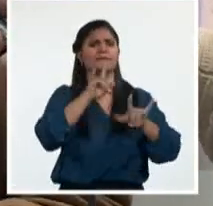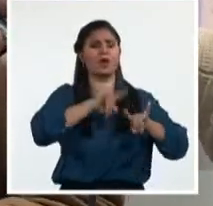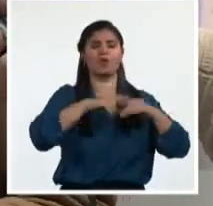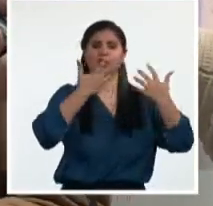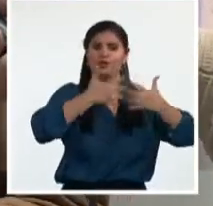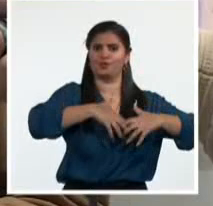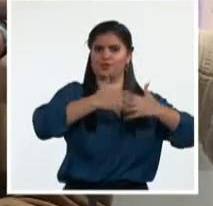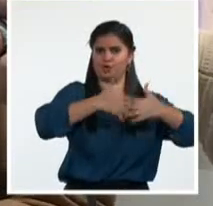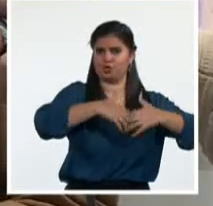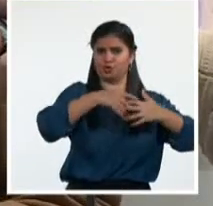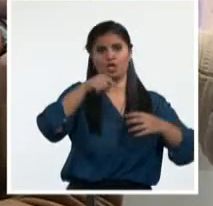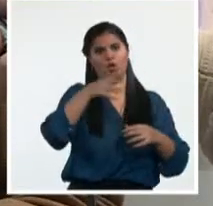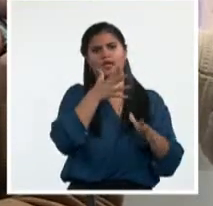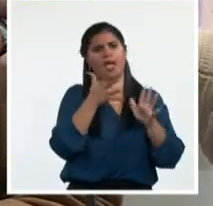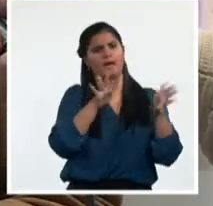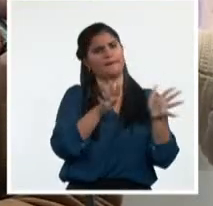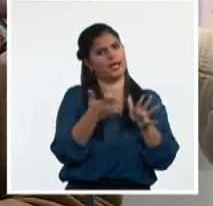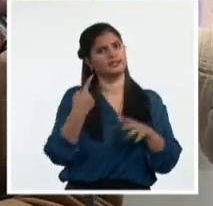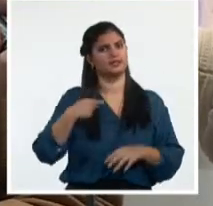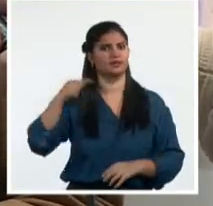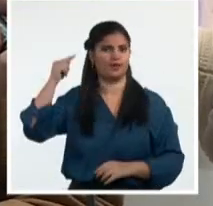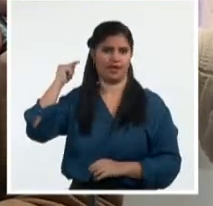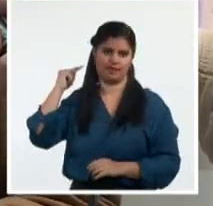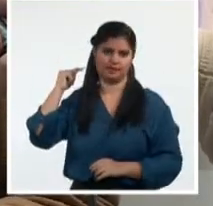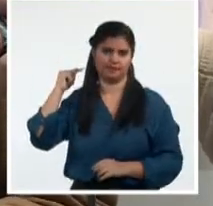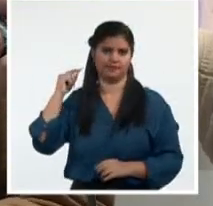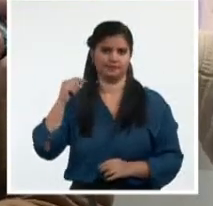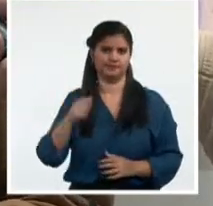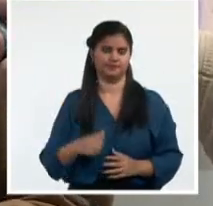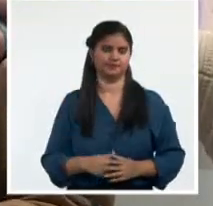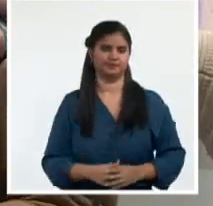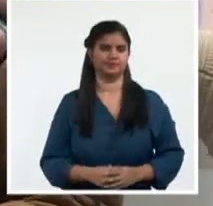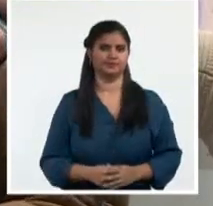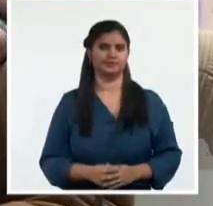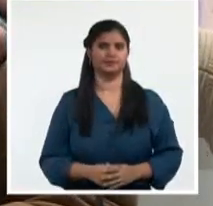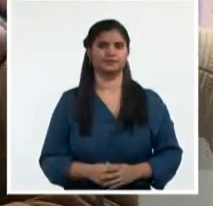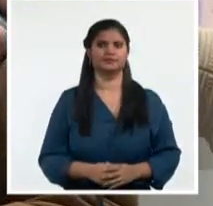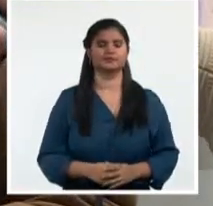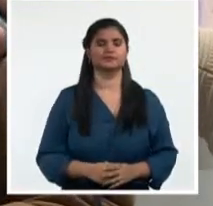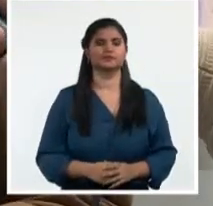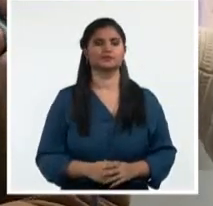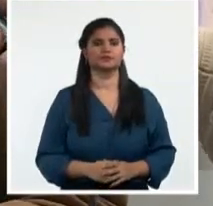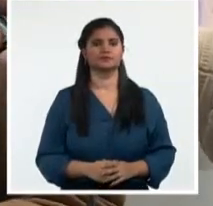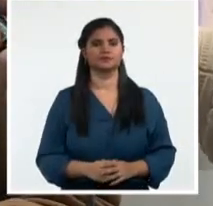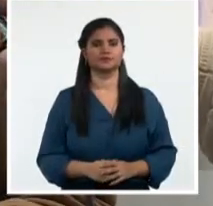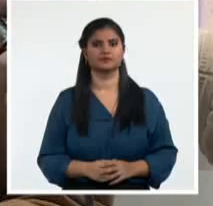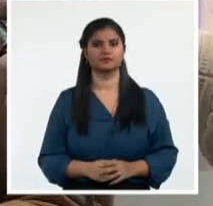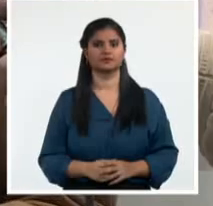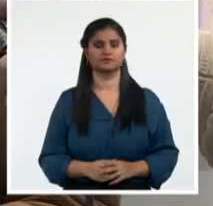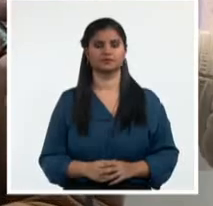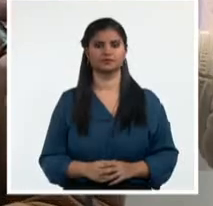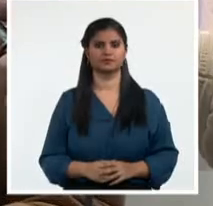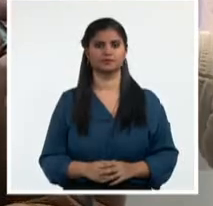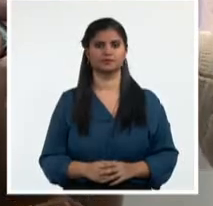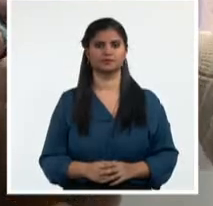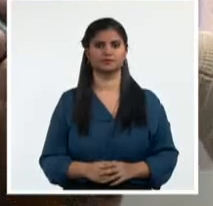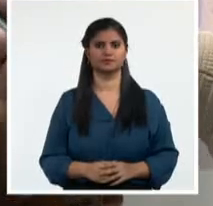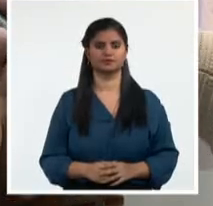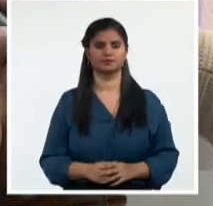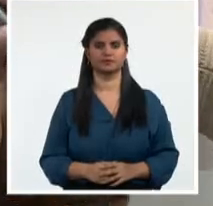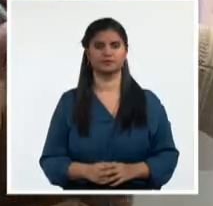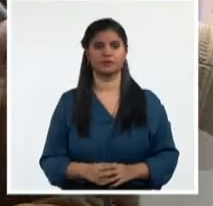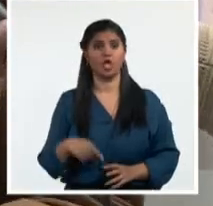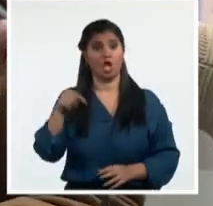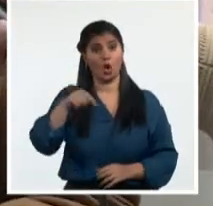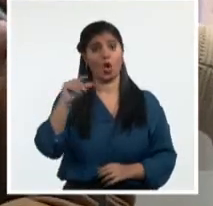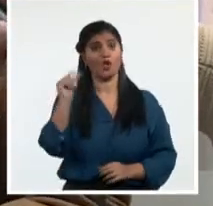sea igual la disponibilidad que la demanda, con independencia que la demanda debe tener un crecimiento respecto al día de hoy, porque también se